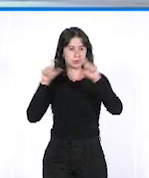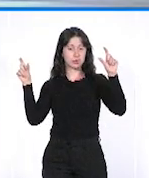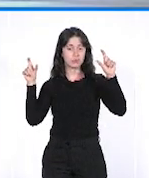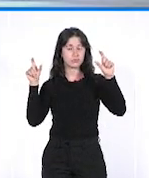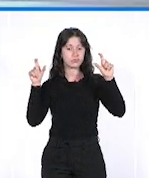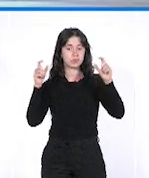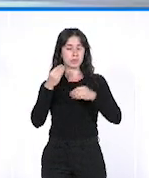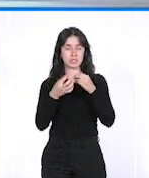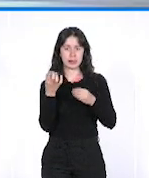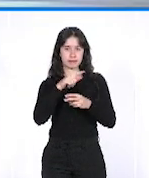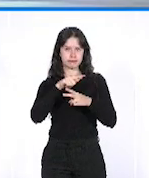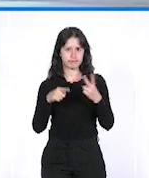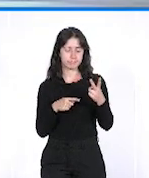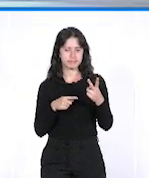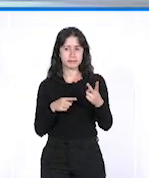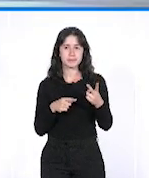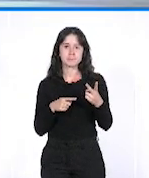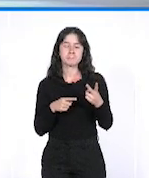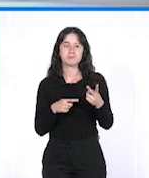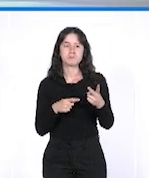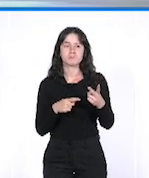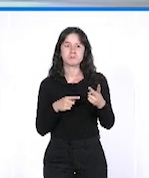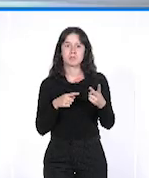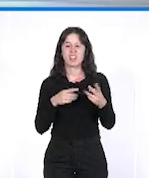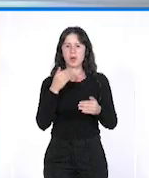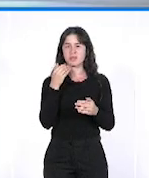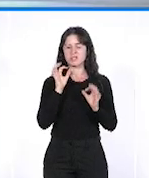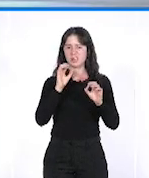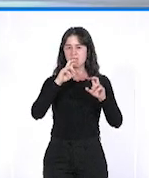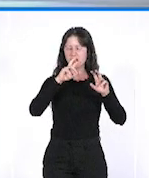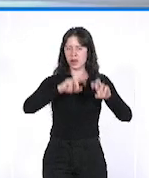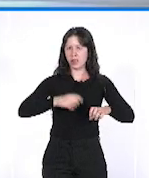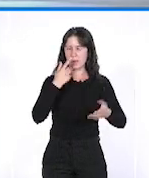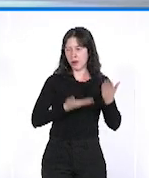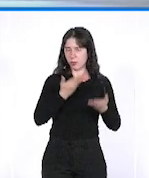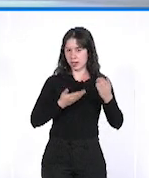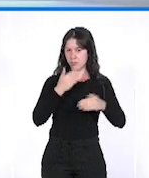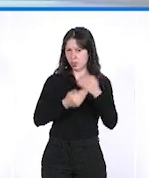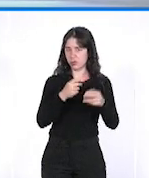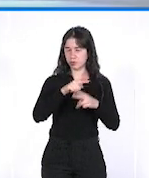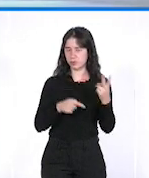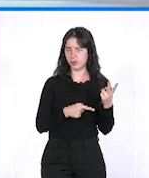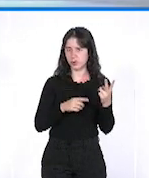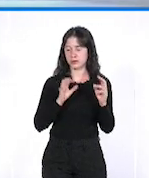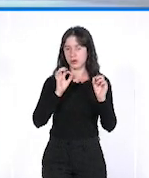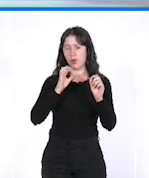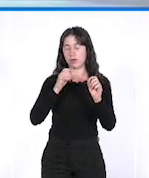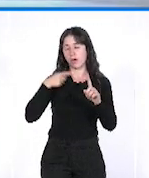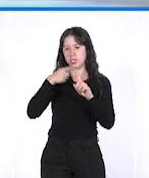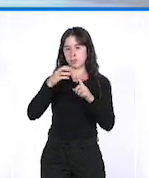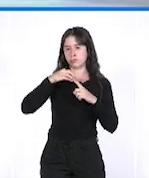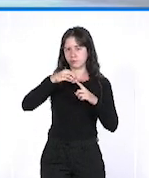intentado evaluar eh Dos procesos no digamos Los Dos Grandes objetivos del proyecto es verdad que me voy a